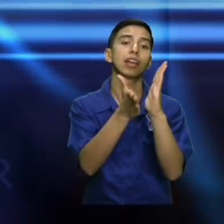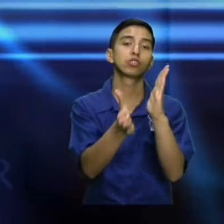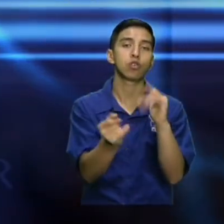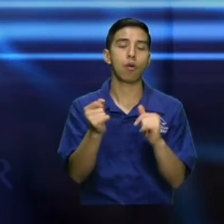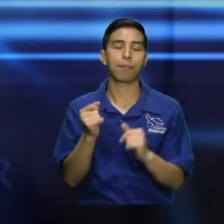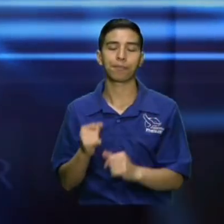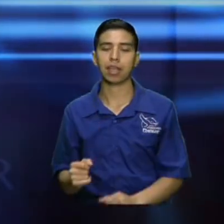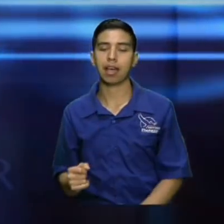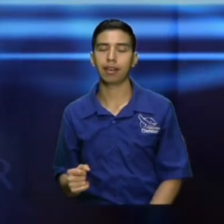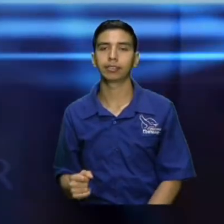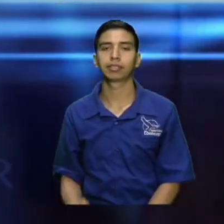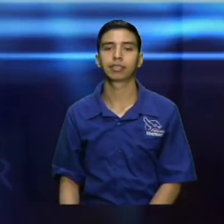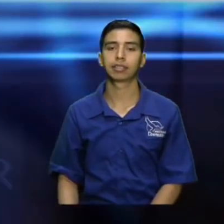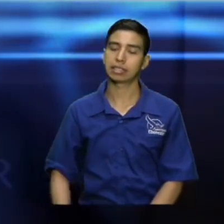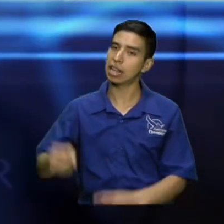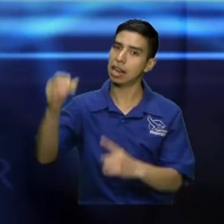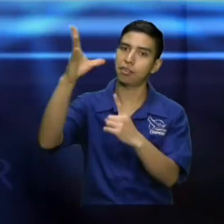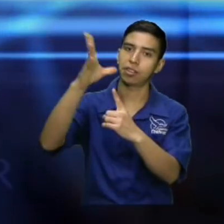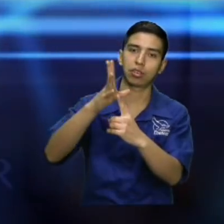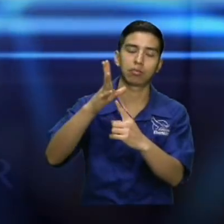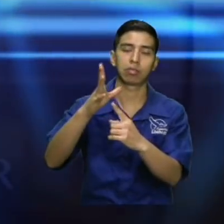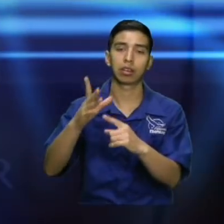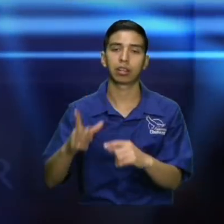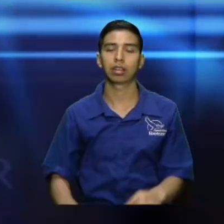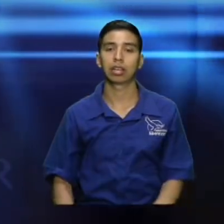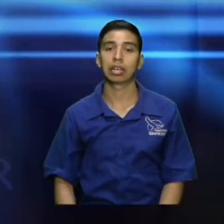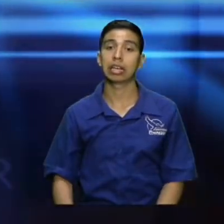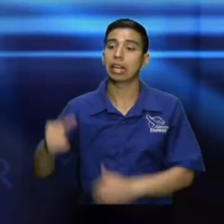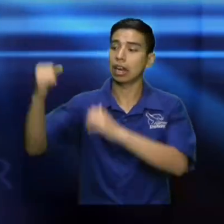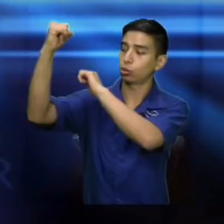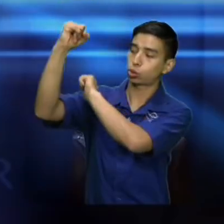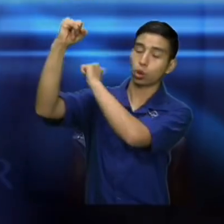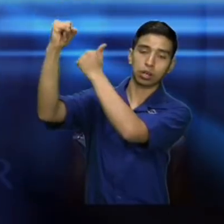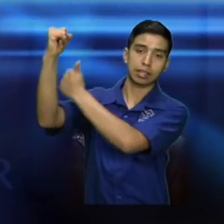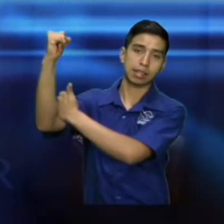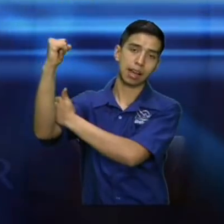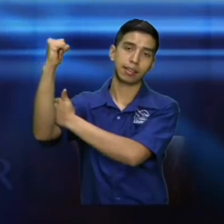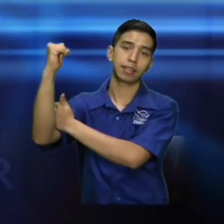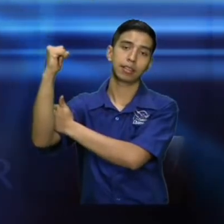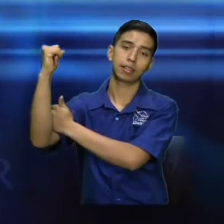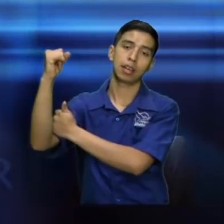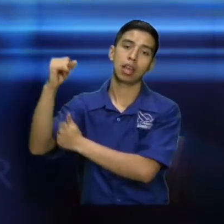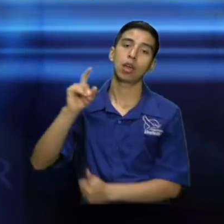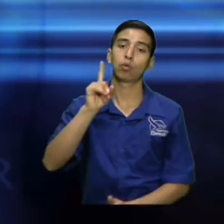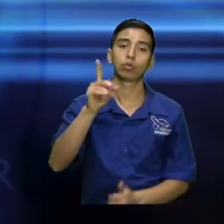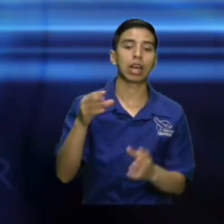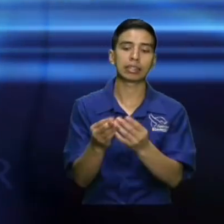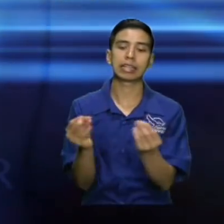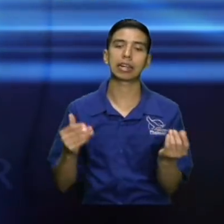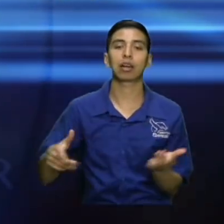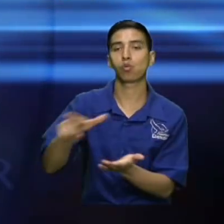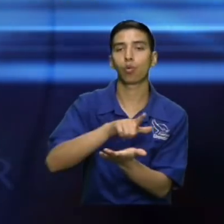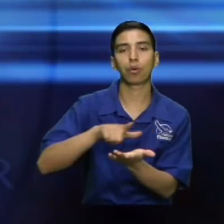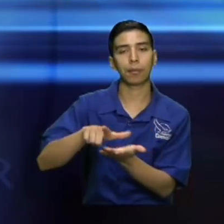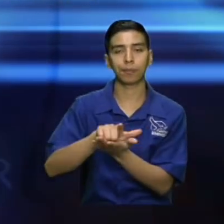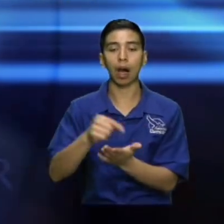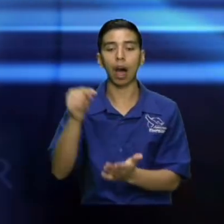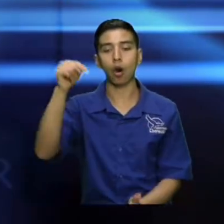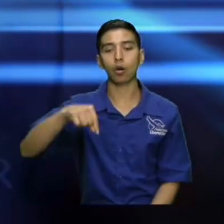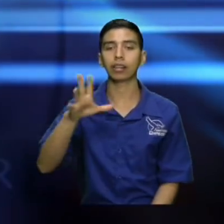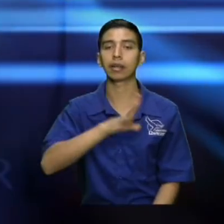y la primacía sobre los reyes de la tierra. Ahora tenemos que el pacto